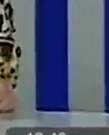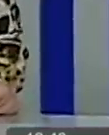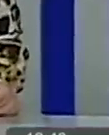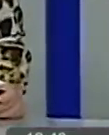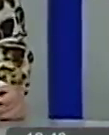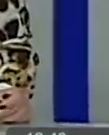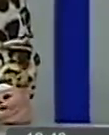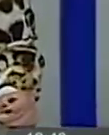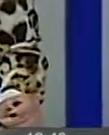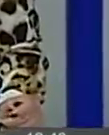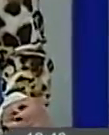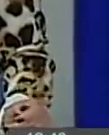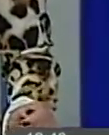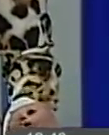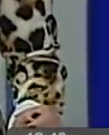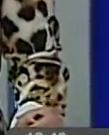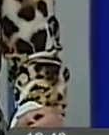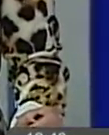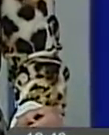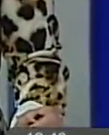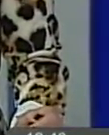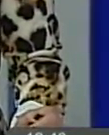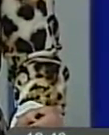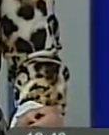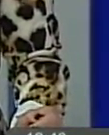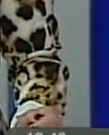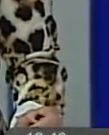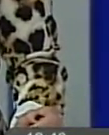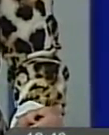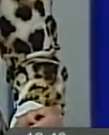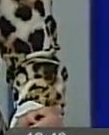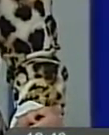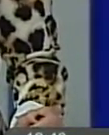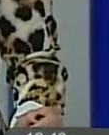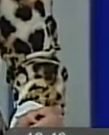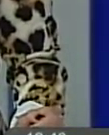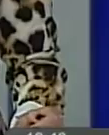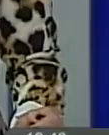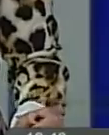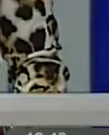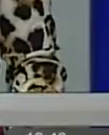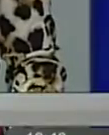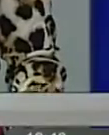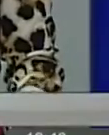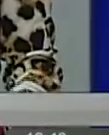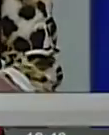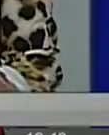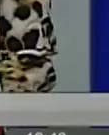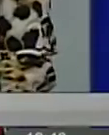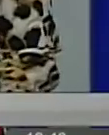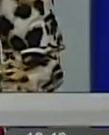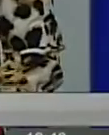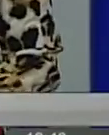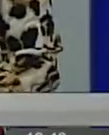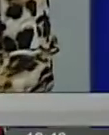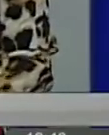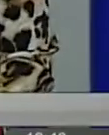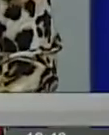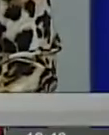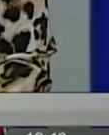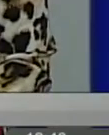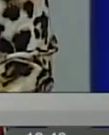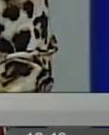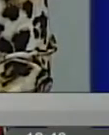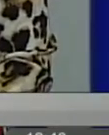¿Qué sucedía desde muy temprano? En Santa Cruz de la Sierra hubo una vigilia en la Plaza 24 de Septiembre siguiendo de cerca los